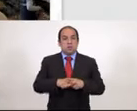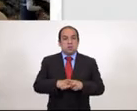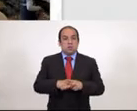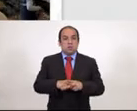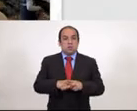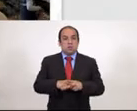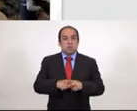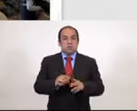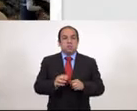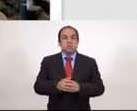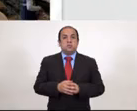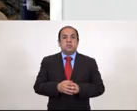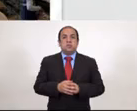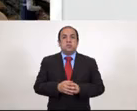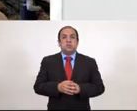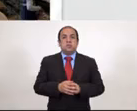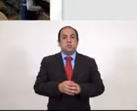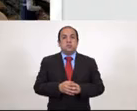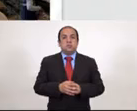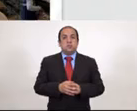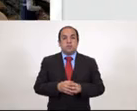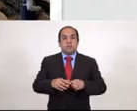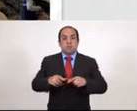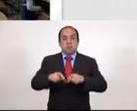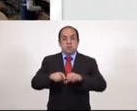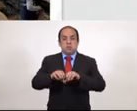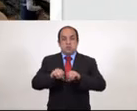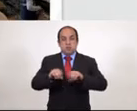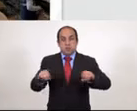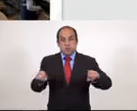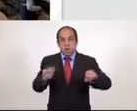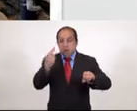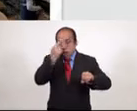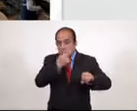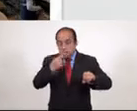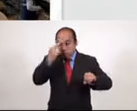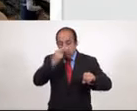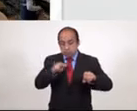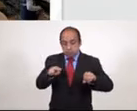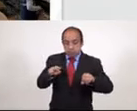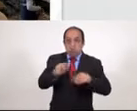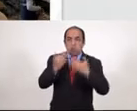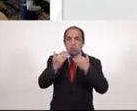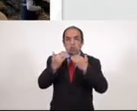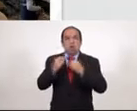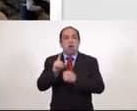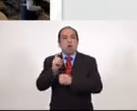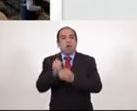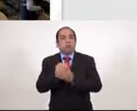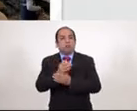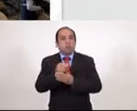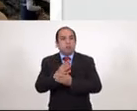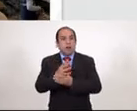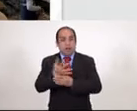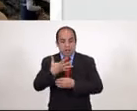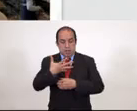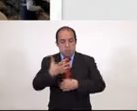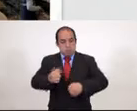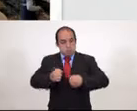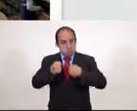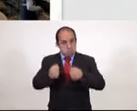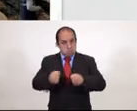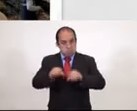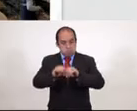para asegurar que no había fugas, y una vez asegurada que no existían las